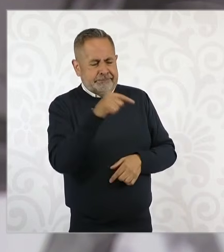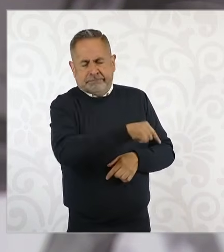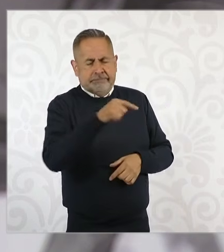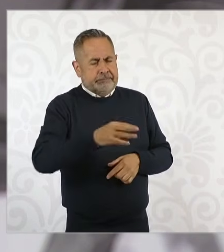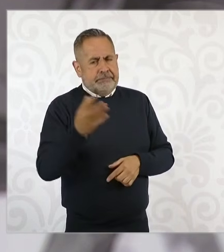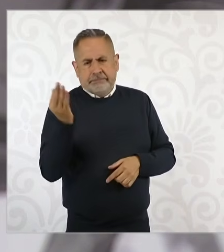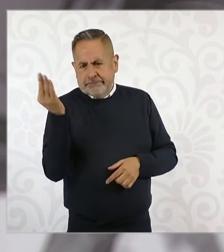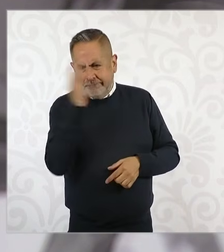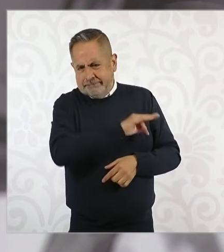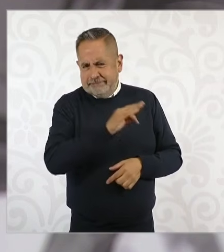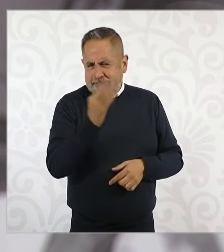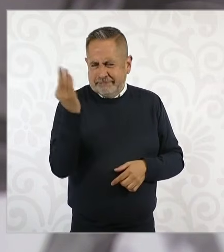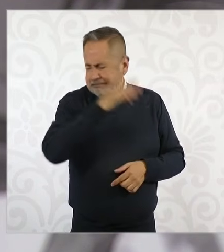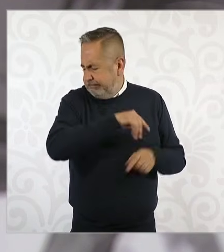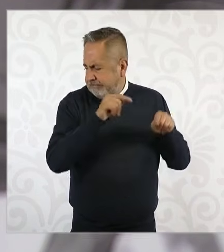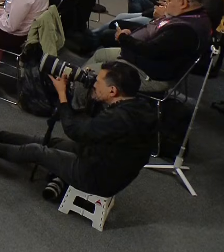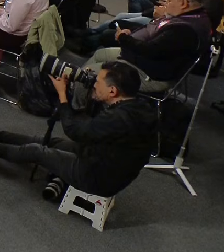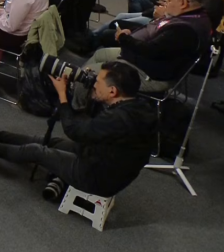falsas.